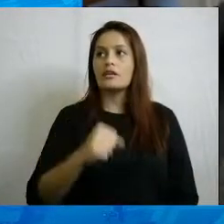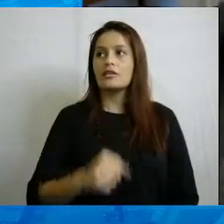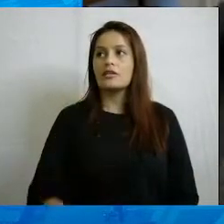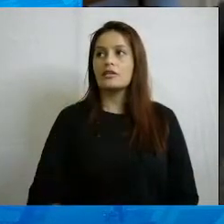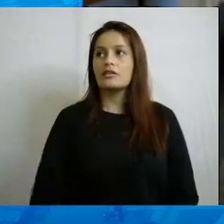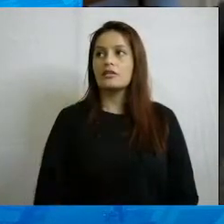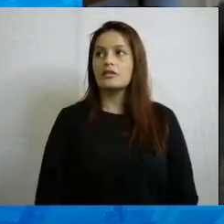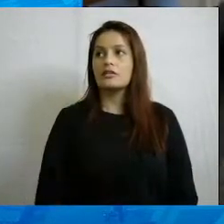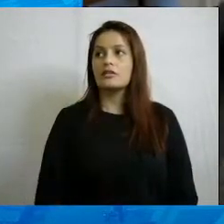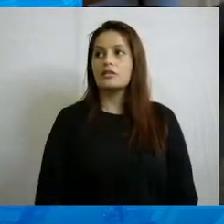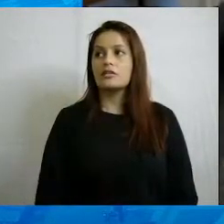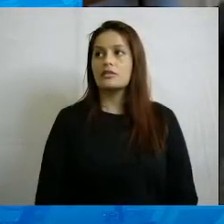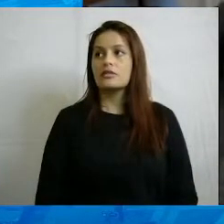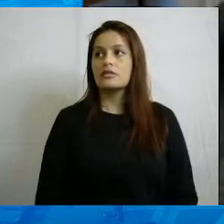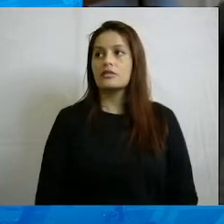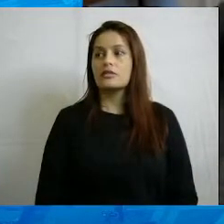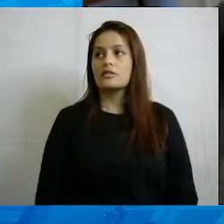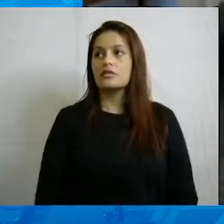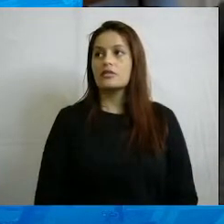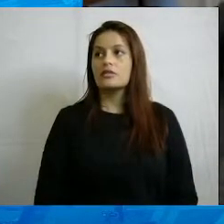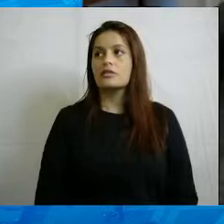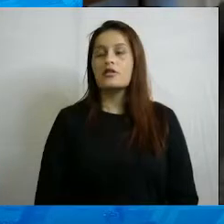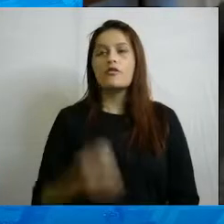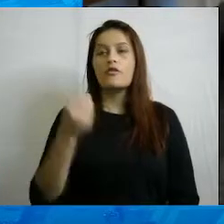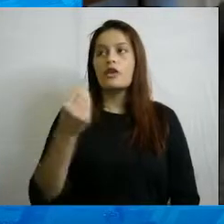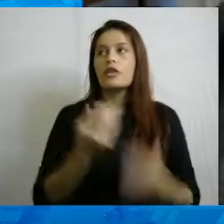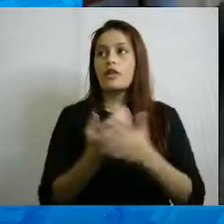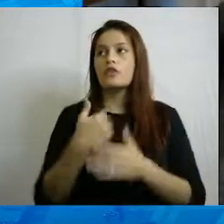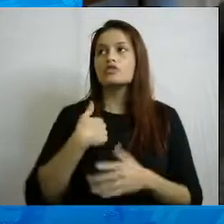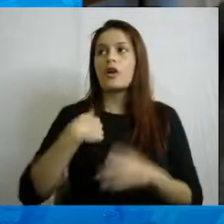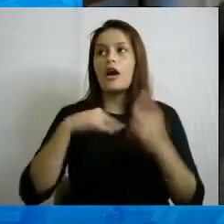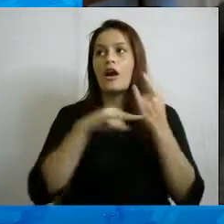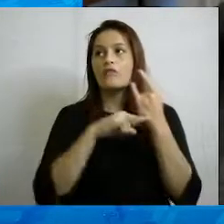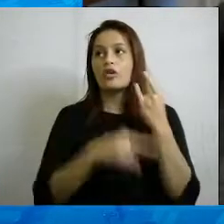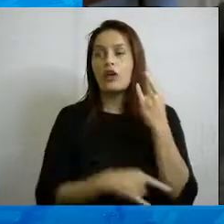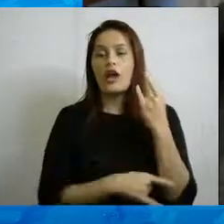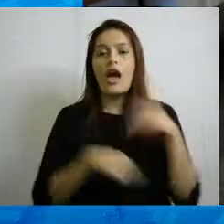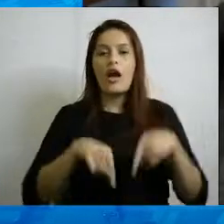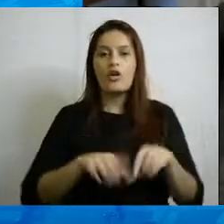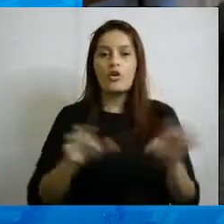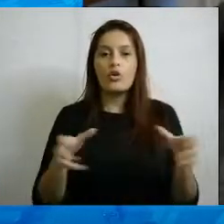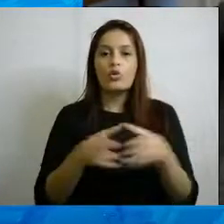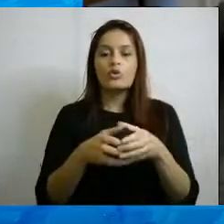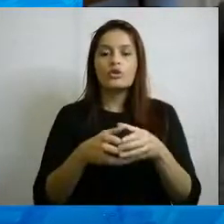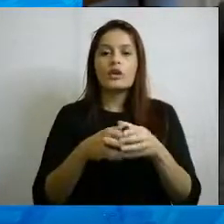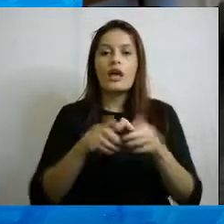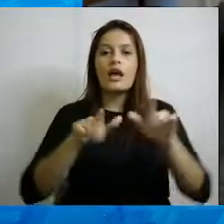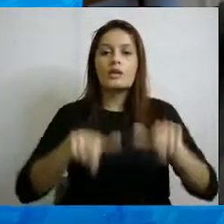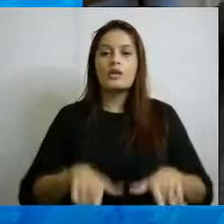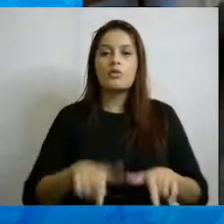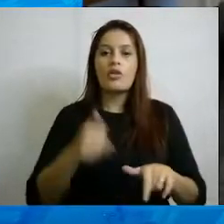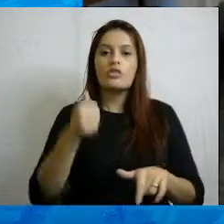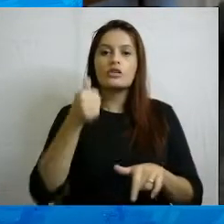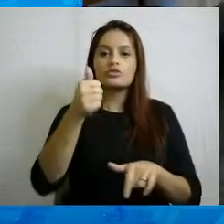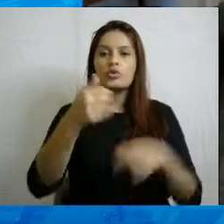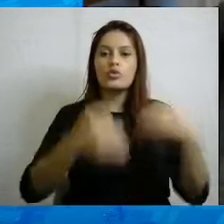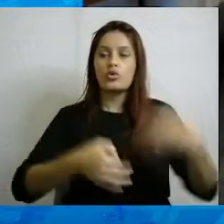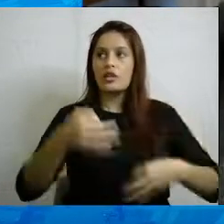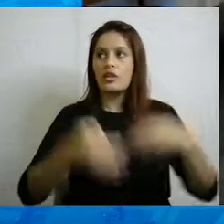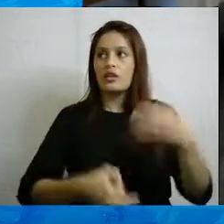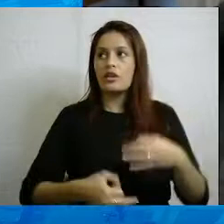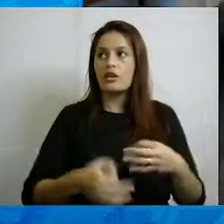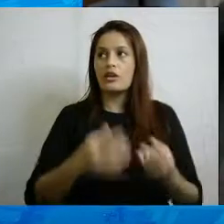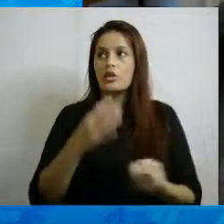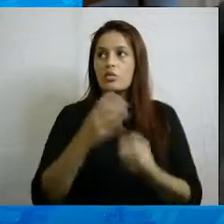Hola, buenas noches a todos. Mi nombre es Paula Peña, soy abogada, parte ahora del equipo de la Dirección Jurídica, bueno, acompañándome en este